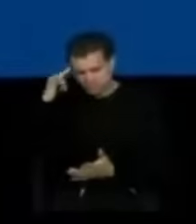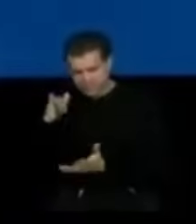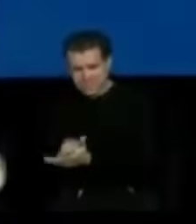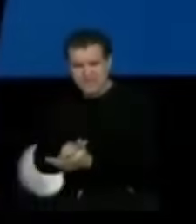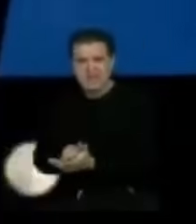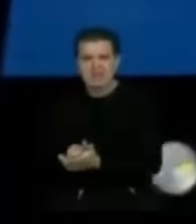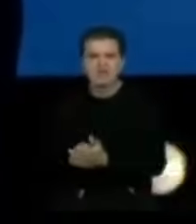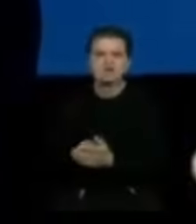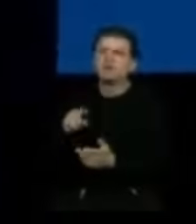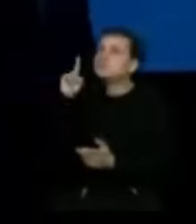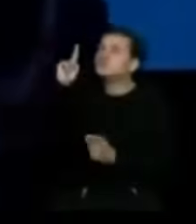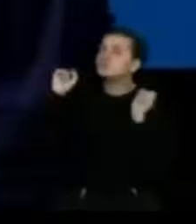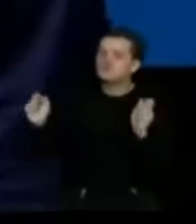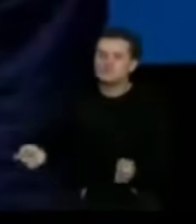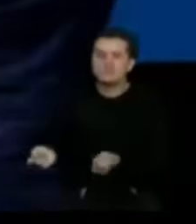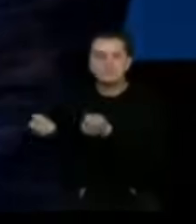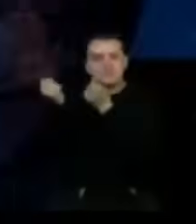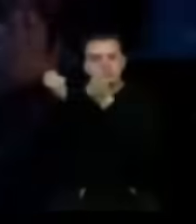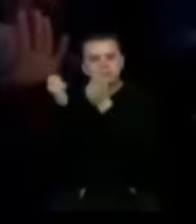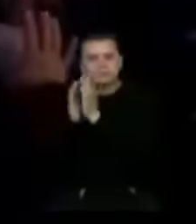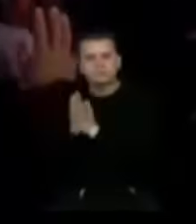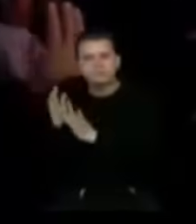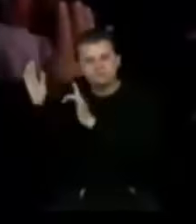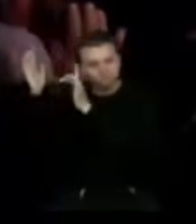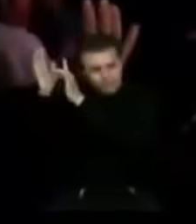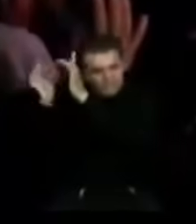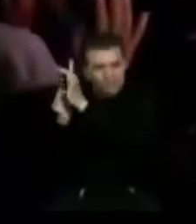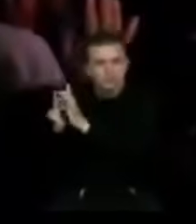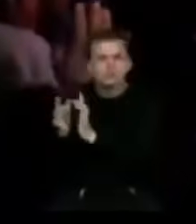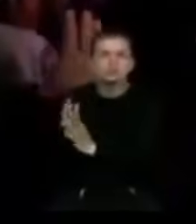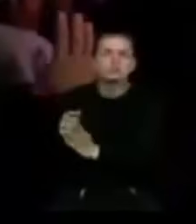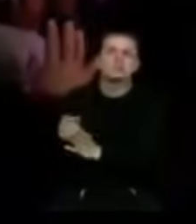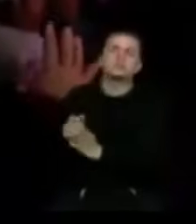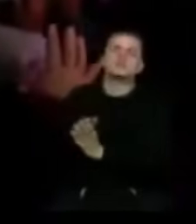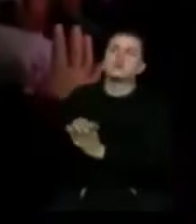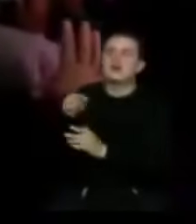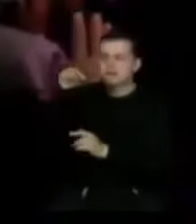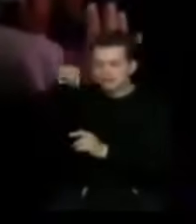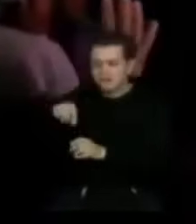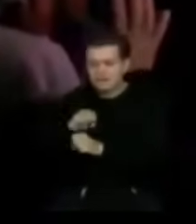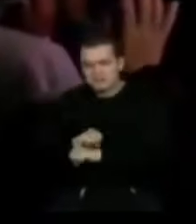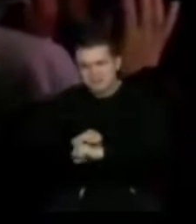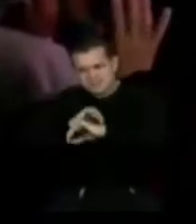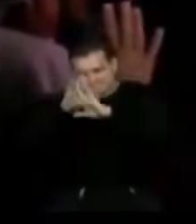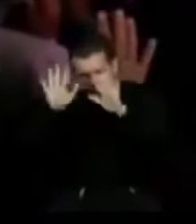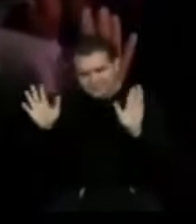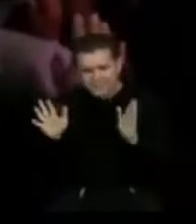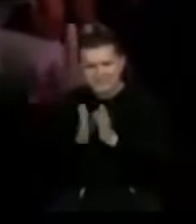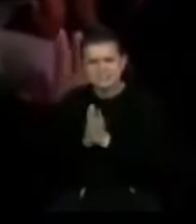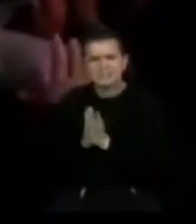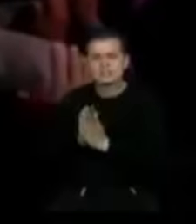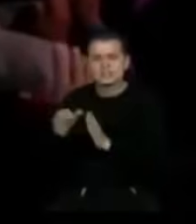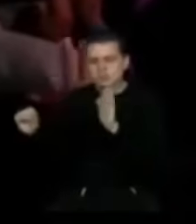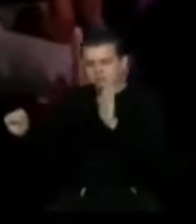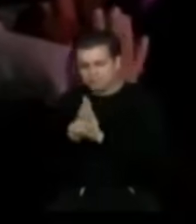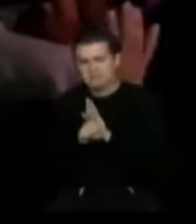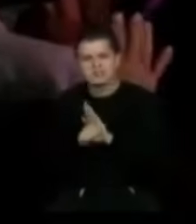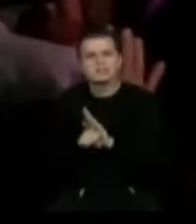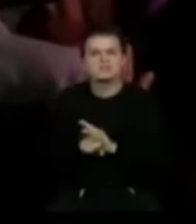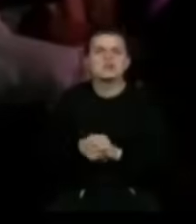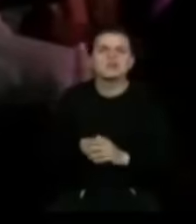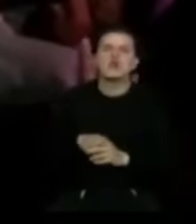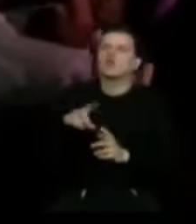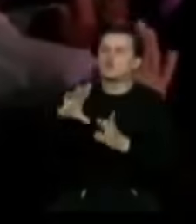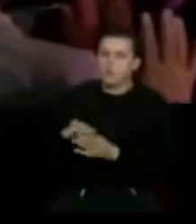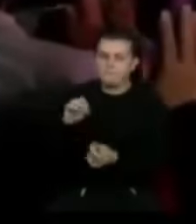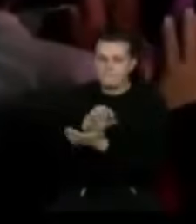creo en tu salvación. Jesús, en esta mañana séllame